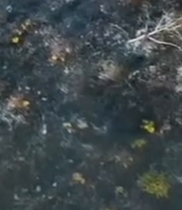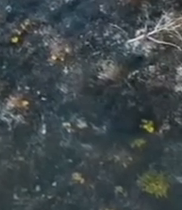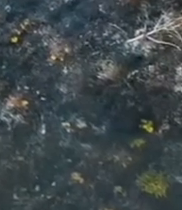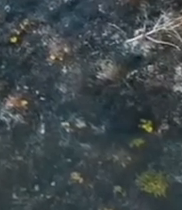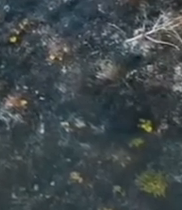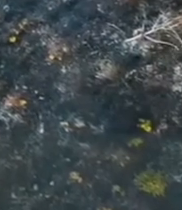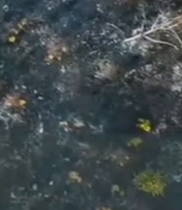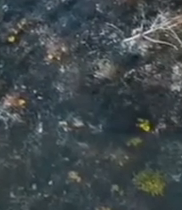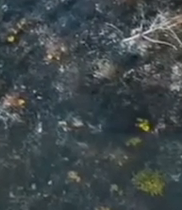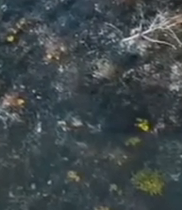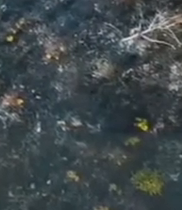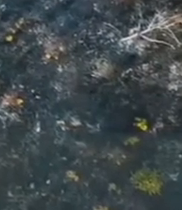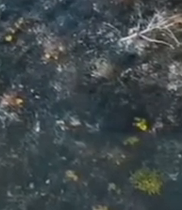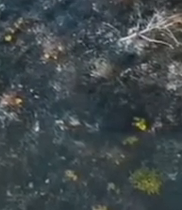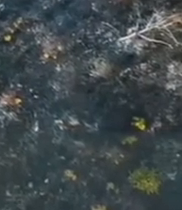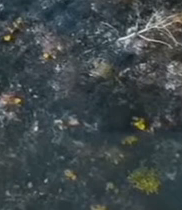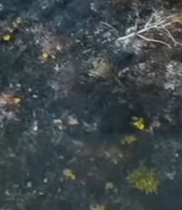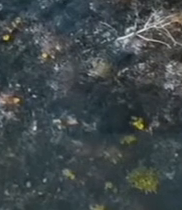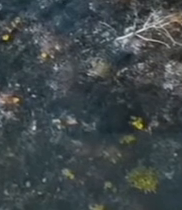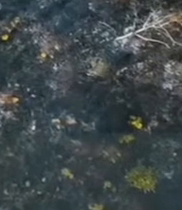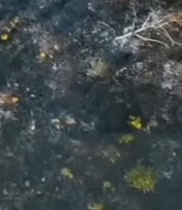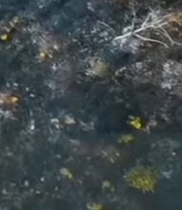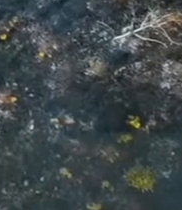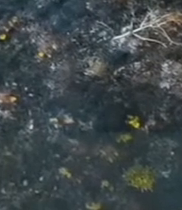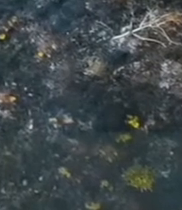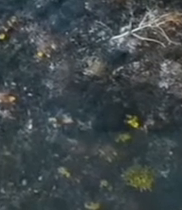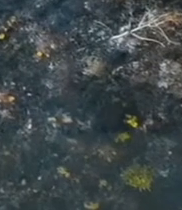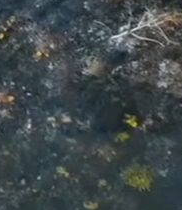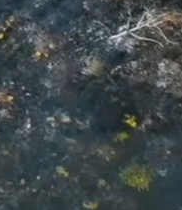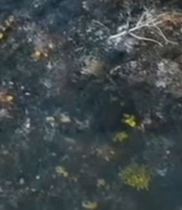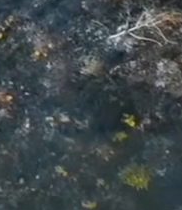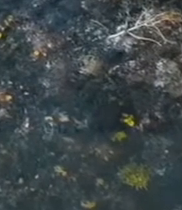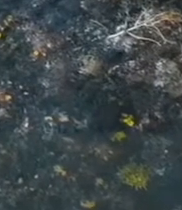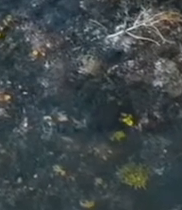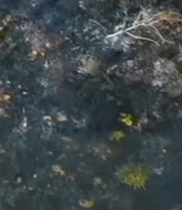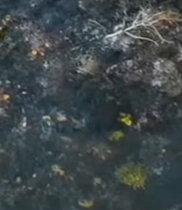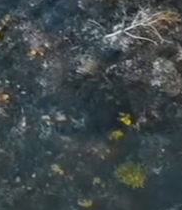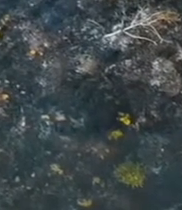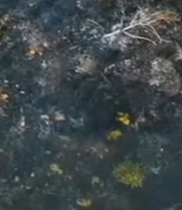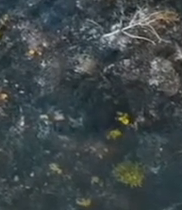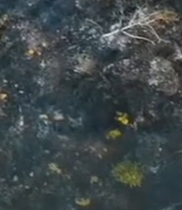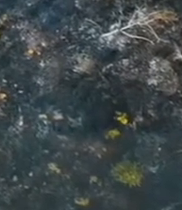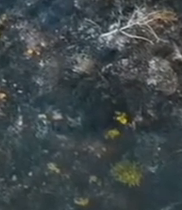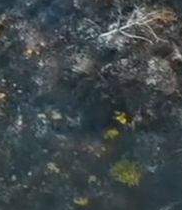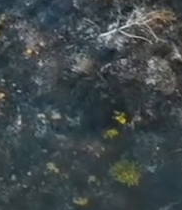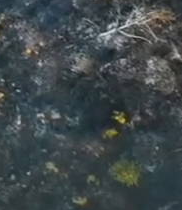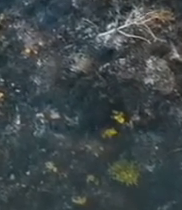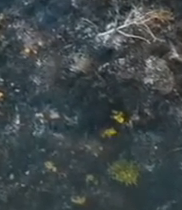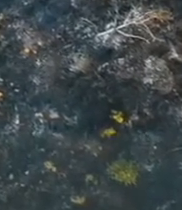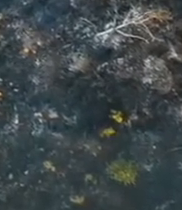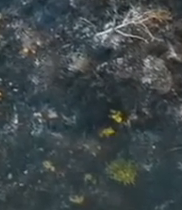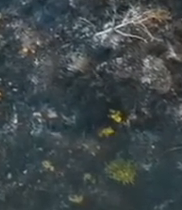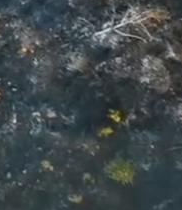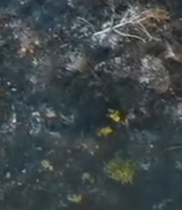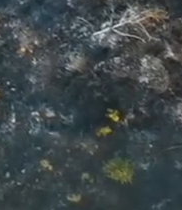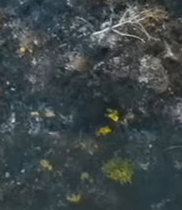ejemplo de la Antártida. Ahí es donde estoy sentada en la foto detrás de mí. Es la isla Ardley, cerca de la isla